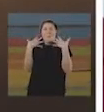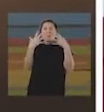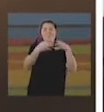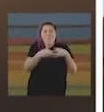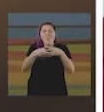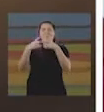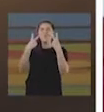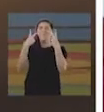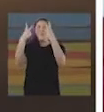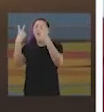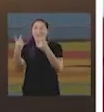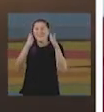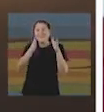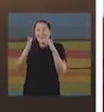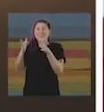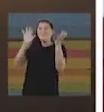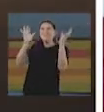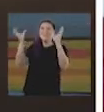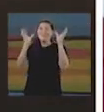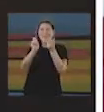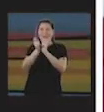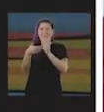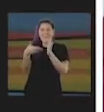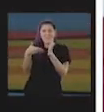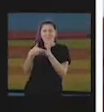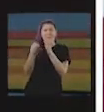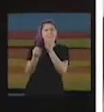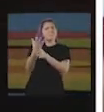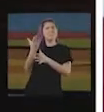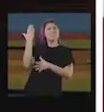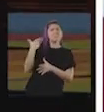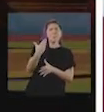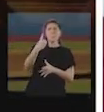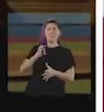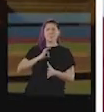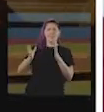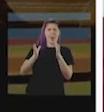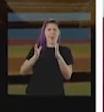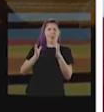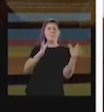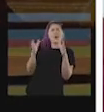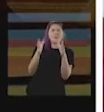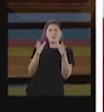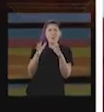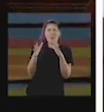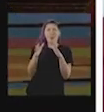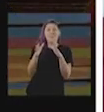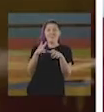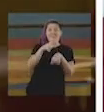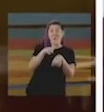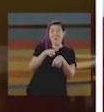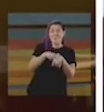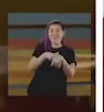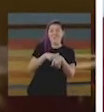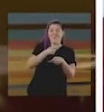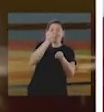región. Y bueno, el parque temático es un disparador. Bueno, tuvimos un recorrido con las autoridades de la iglesia, y bueno,